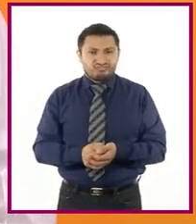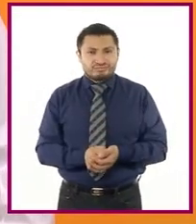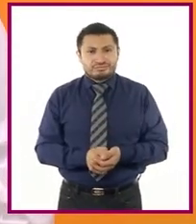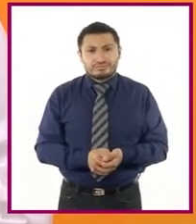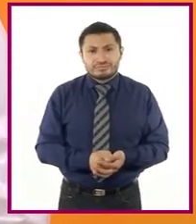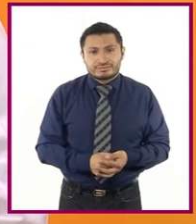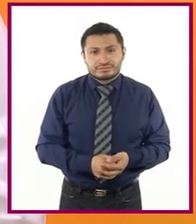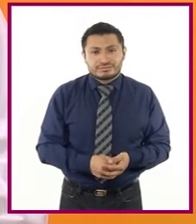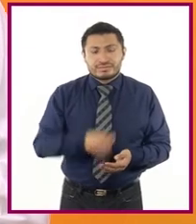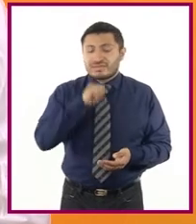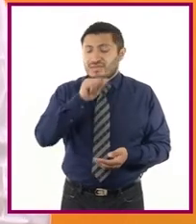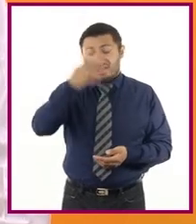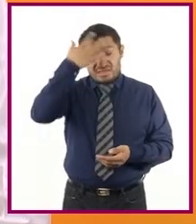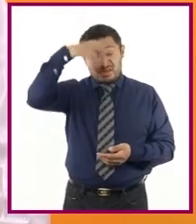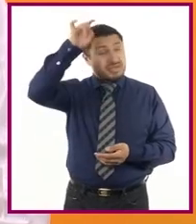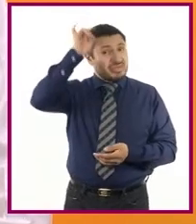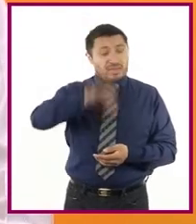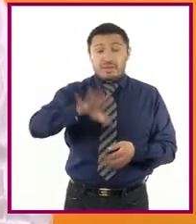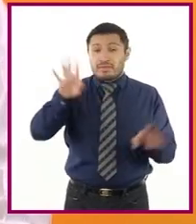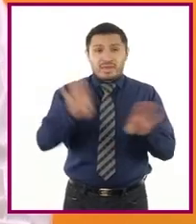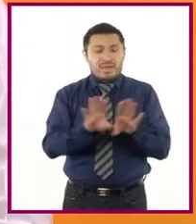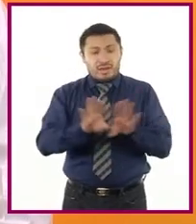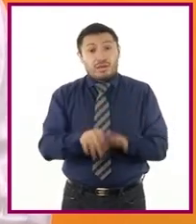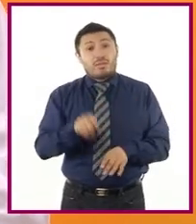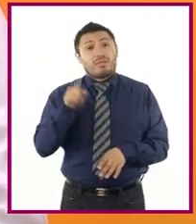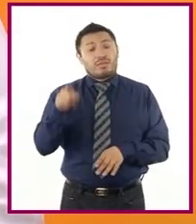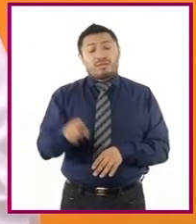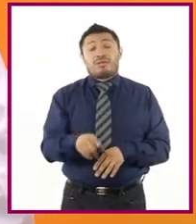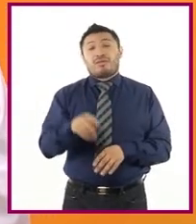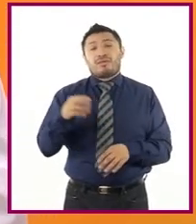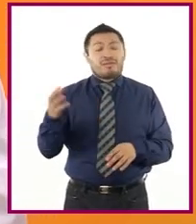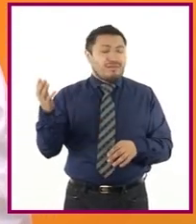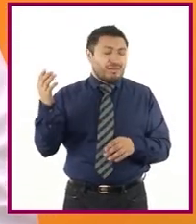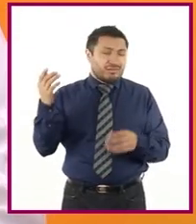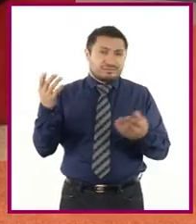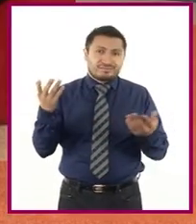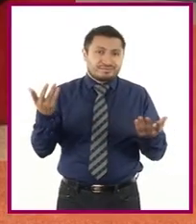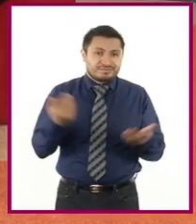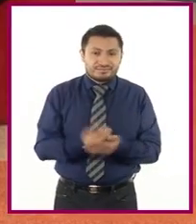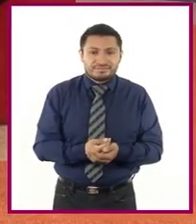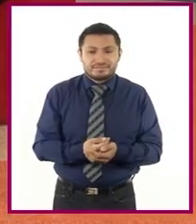ninguna magia que haga aparecer ese cursograma analítico ahora.